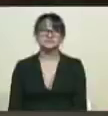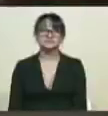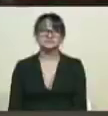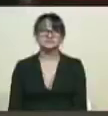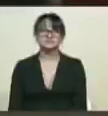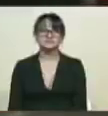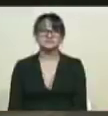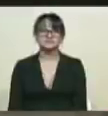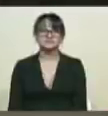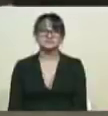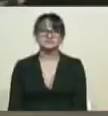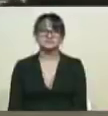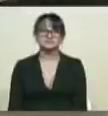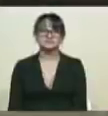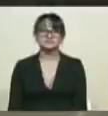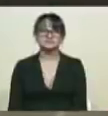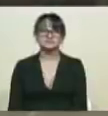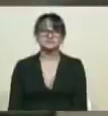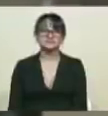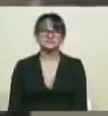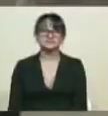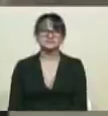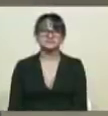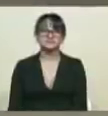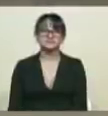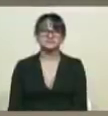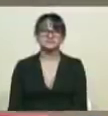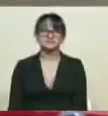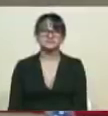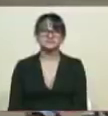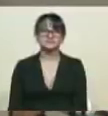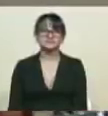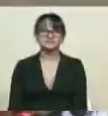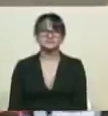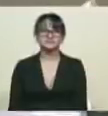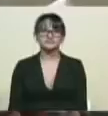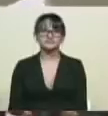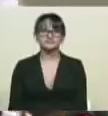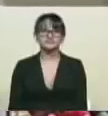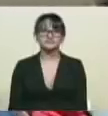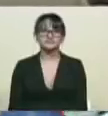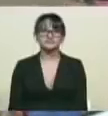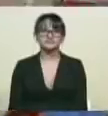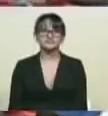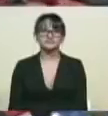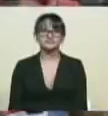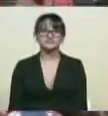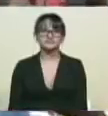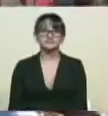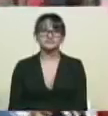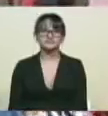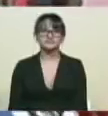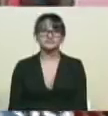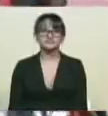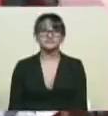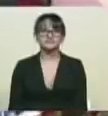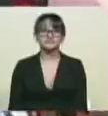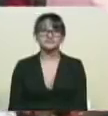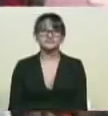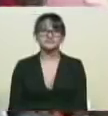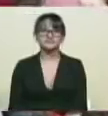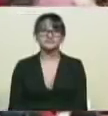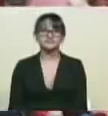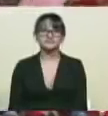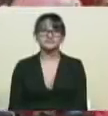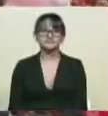otra cosa es, compañero, la carcasa del tambor te reconcilia mandinga y al dios que le reza el